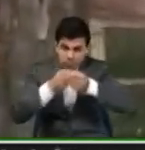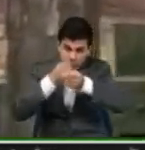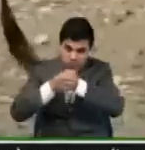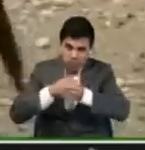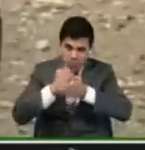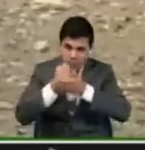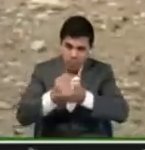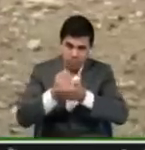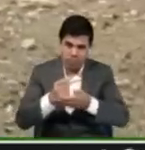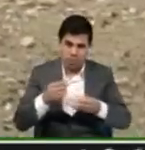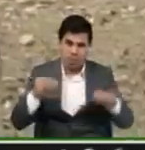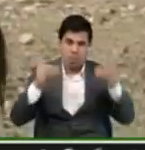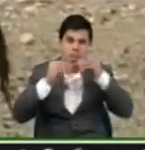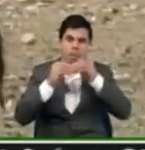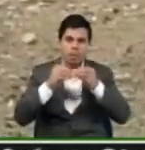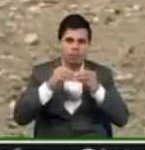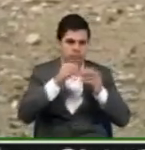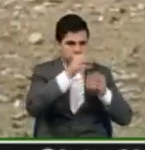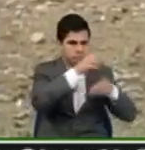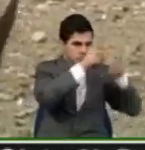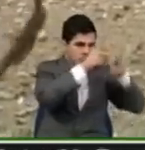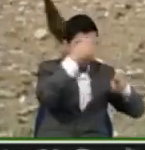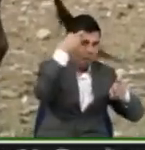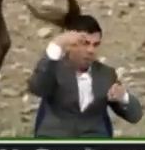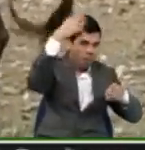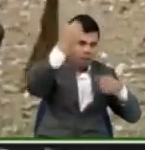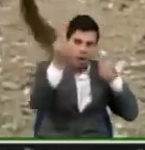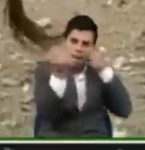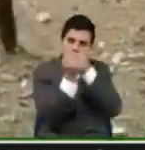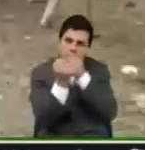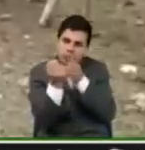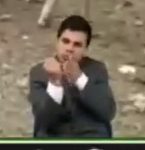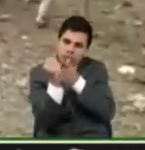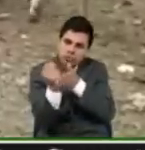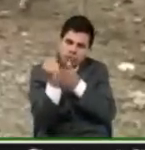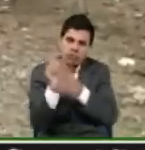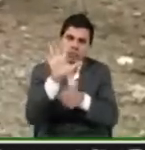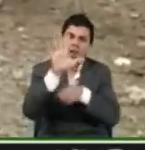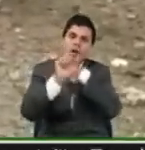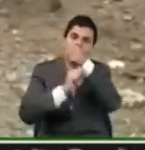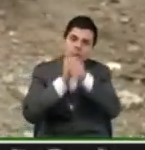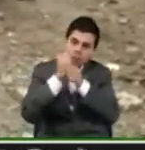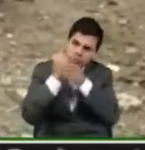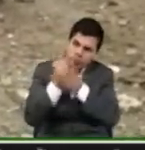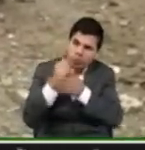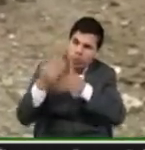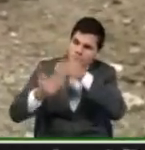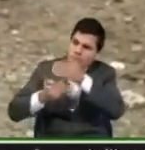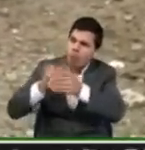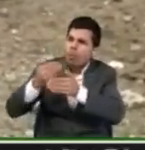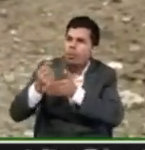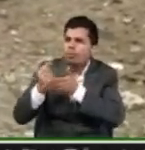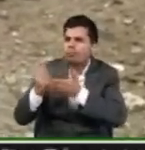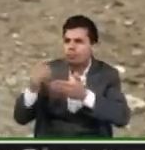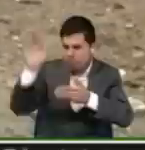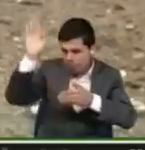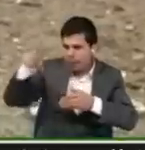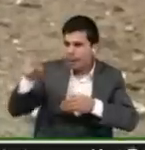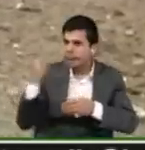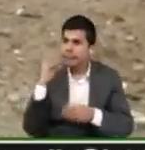nosotros entregamos una asistencia técnica durante 5 años para no dejarlos solos en el proceso, sí, brindarles un